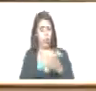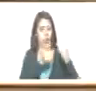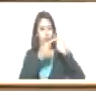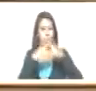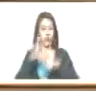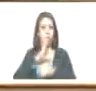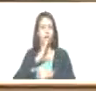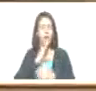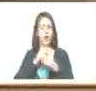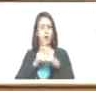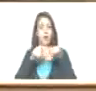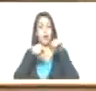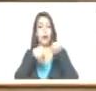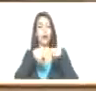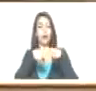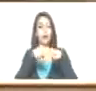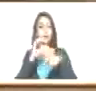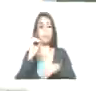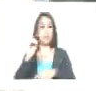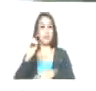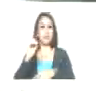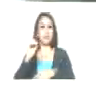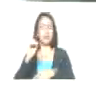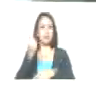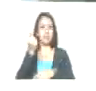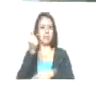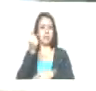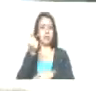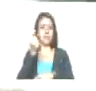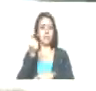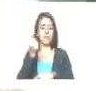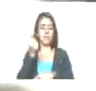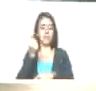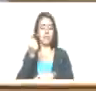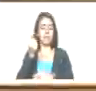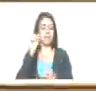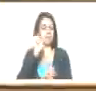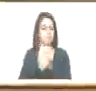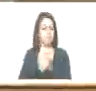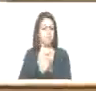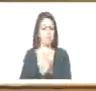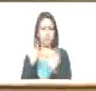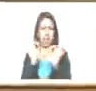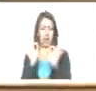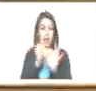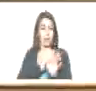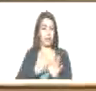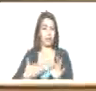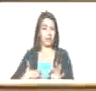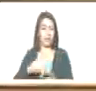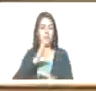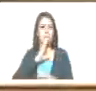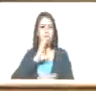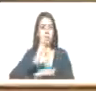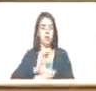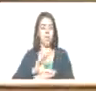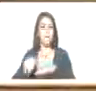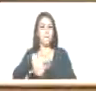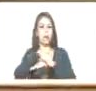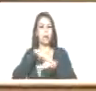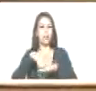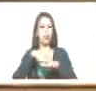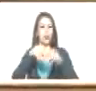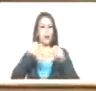¿Presos? Cero. Ninguno. Pedro Tinoco siguió siendo presidente del Banco Central, ministro de Hacienda, para que pudiera seguir